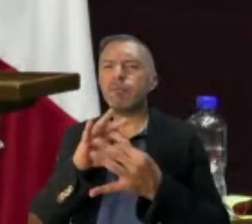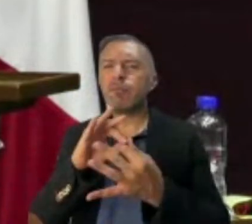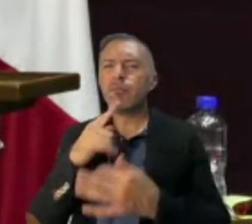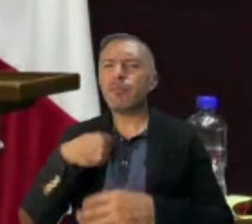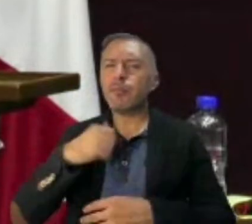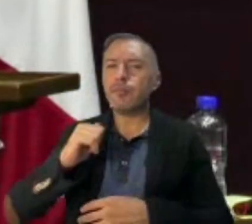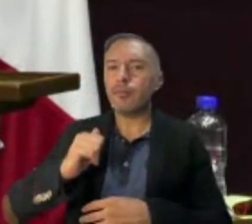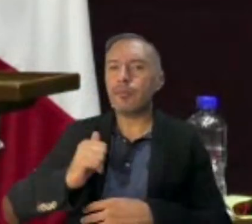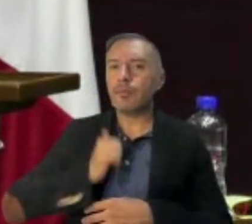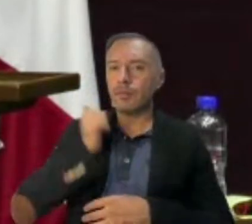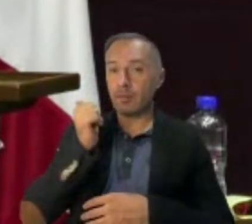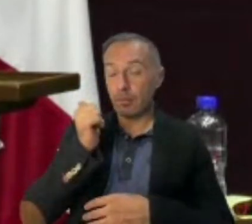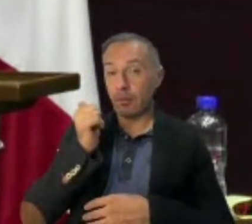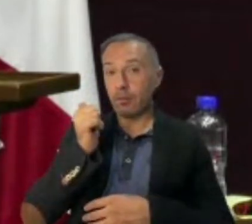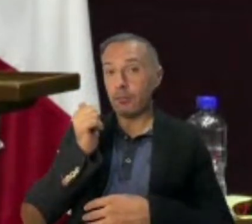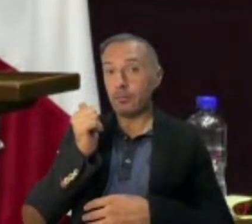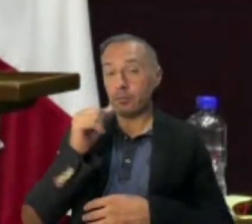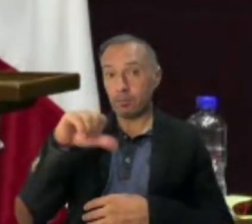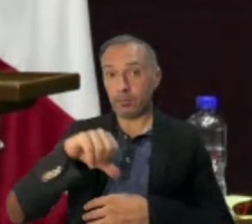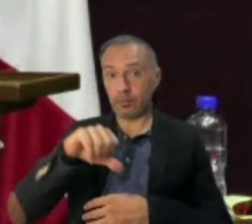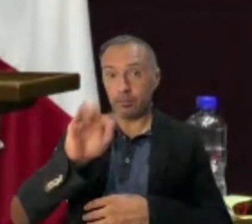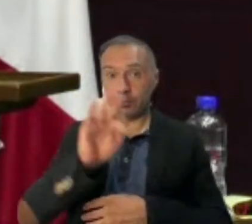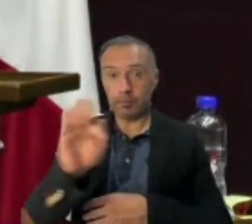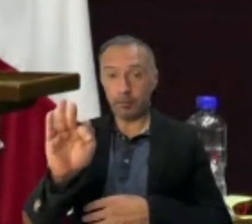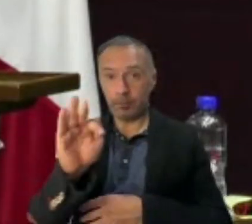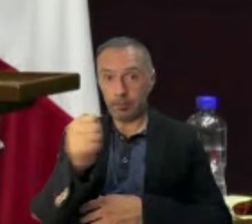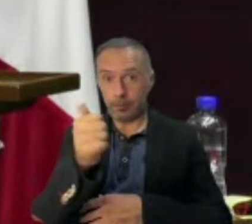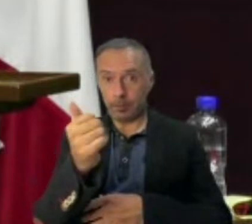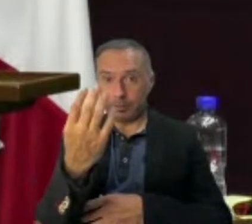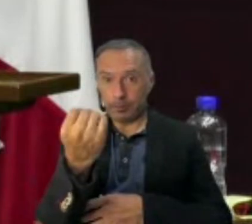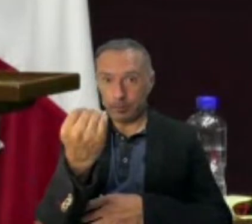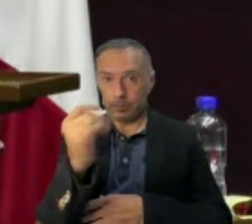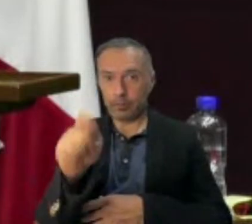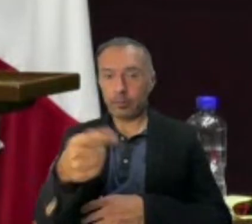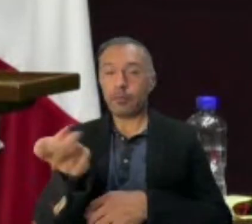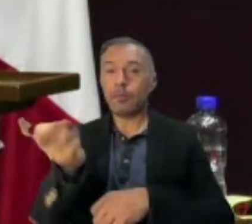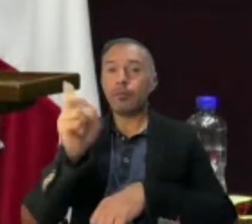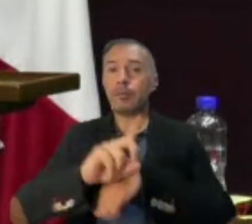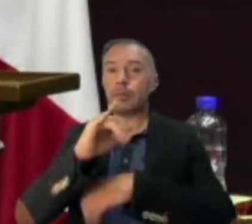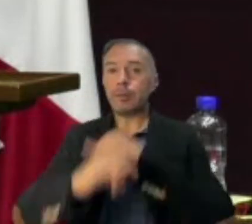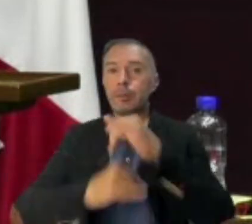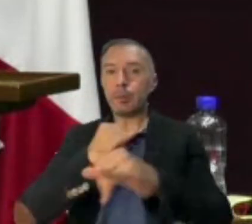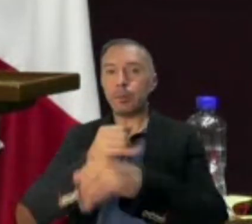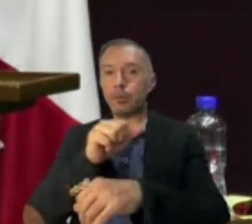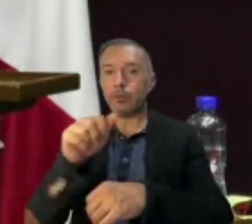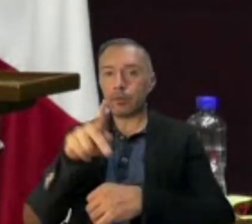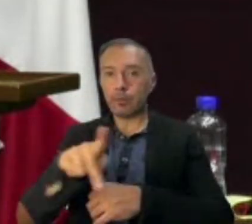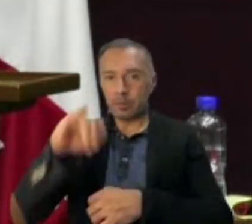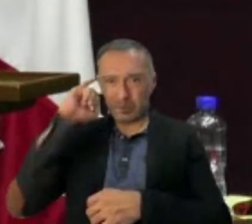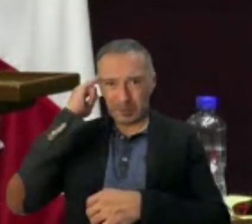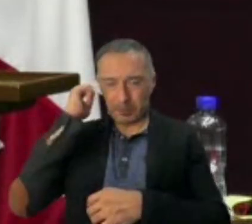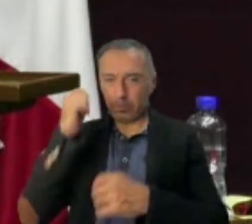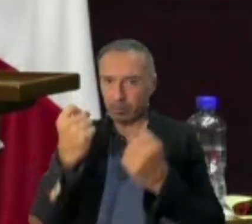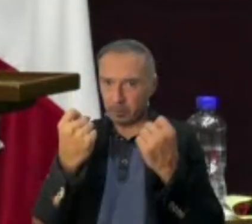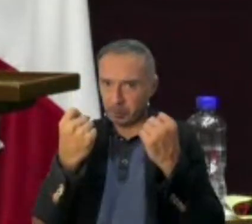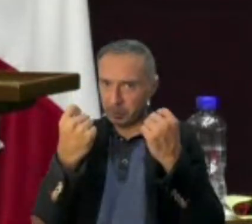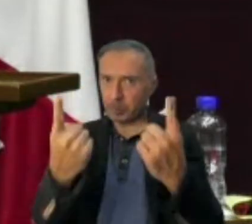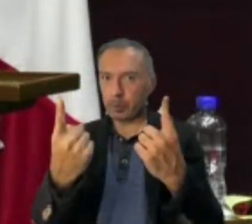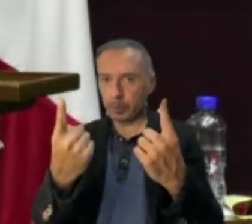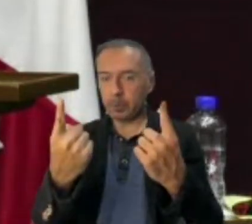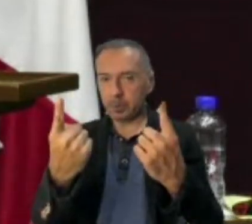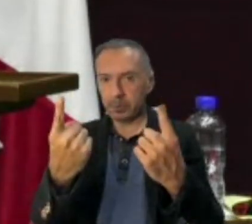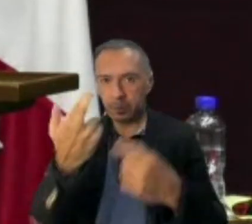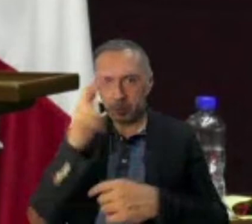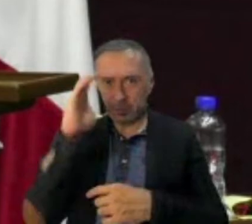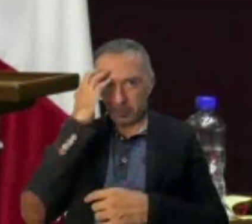reconocer hoy el día 9 como el Día Internacional de los Pueblos Indígenas, quienes han